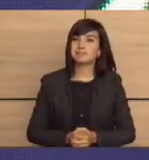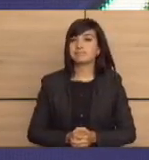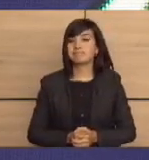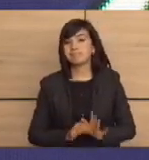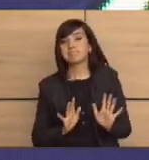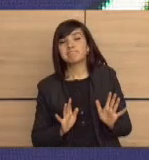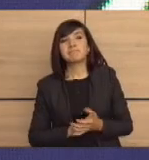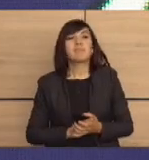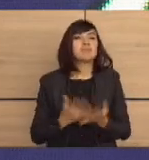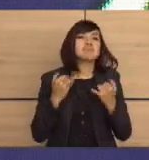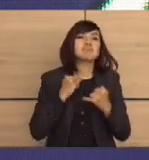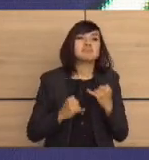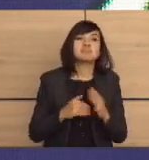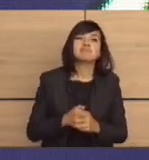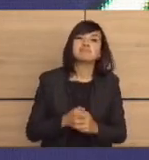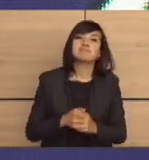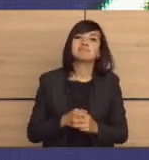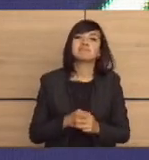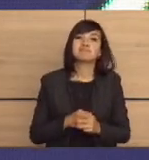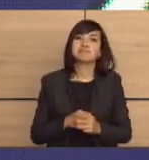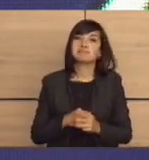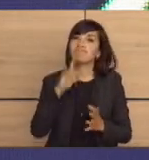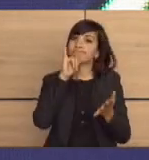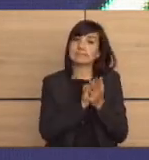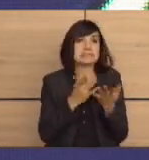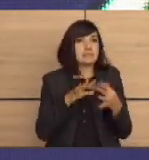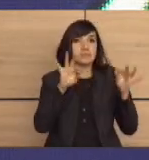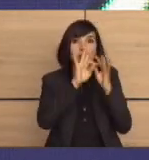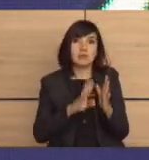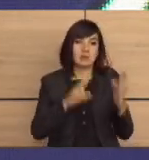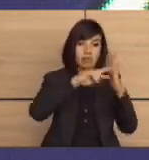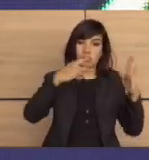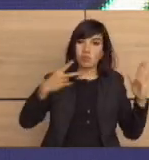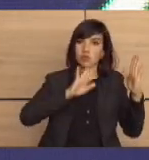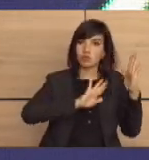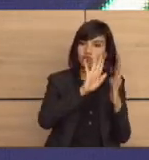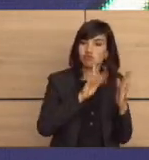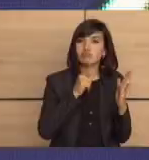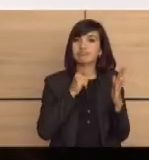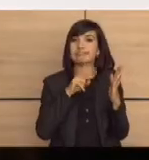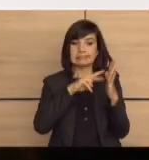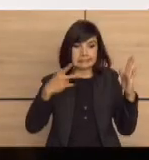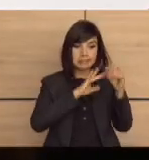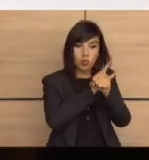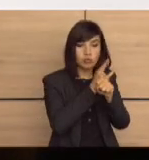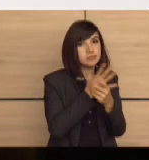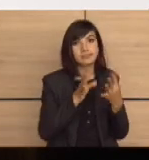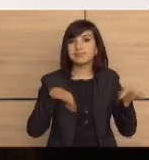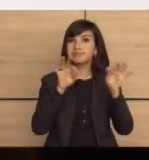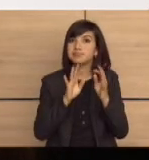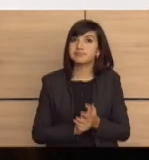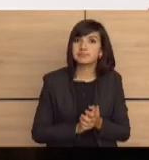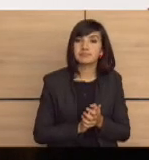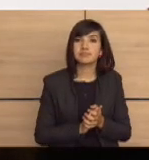resulta imperativo el uso de las tecnologías de la información y la comunicación, ¿sí? Porque estamos en las